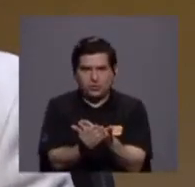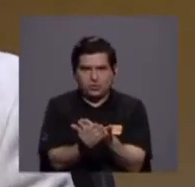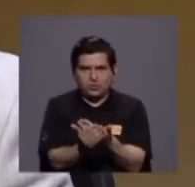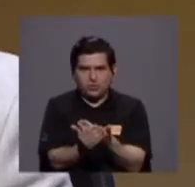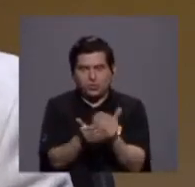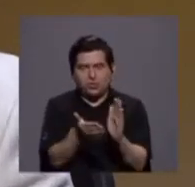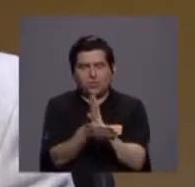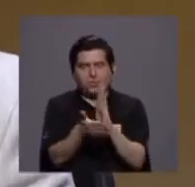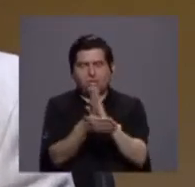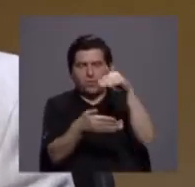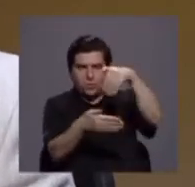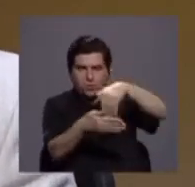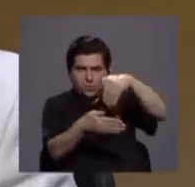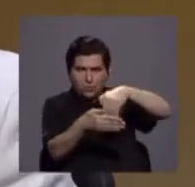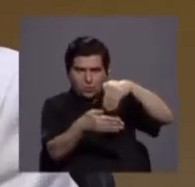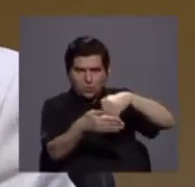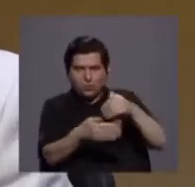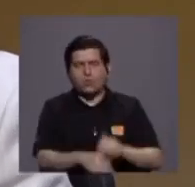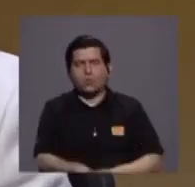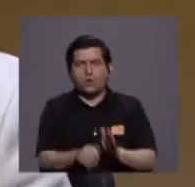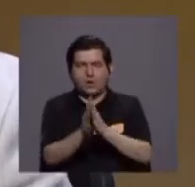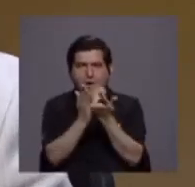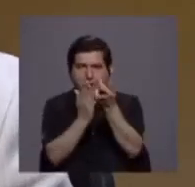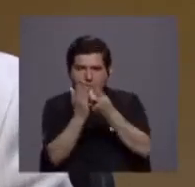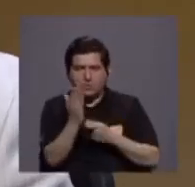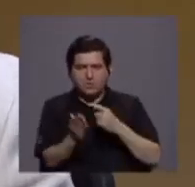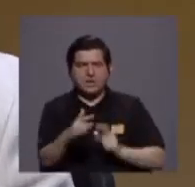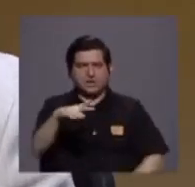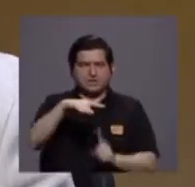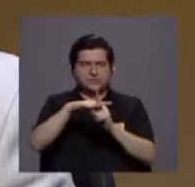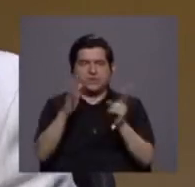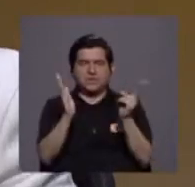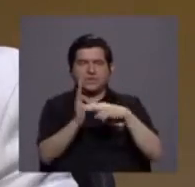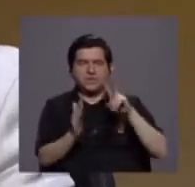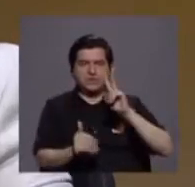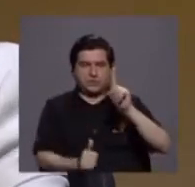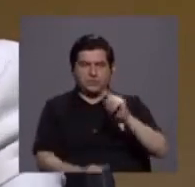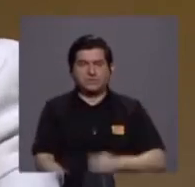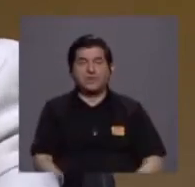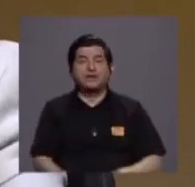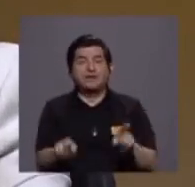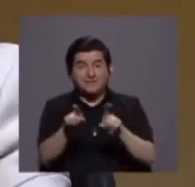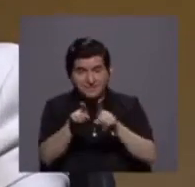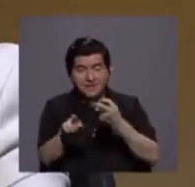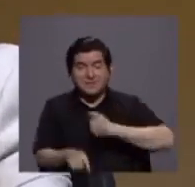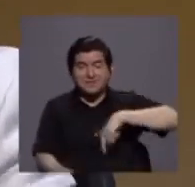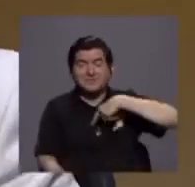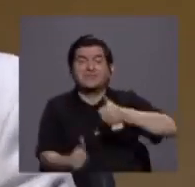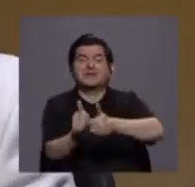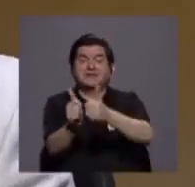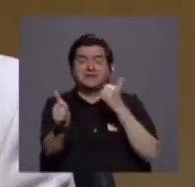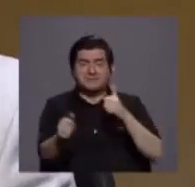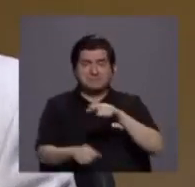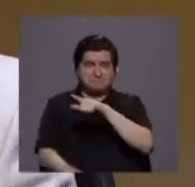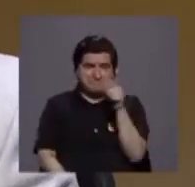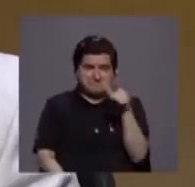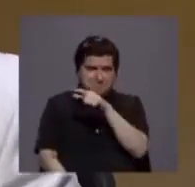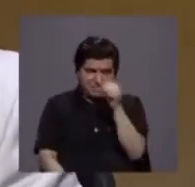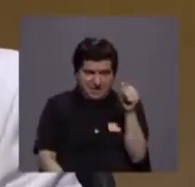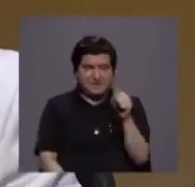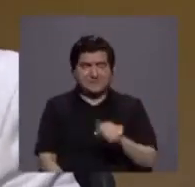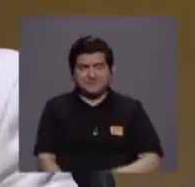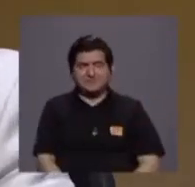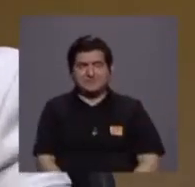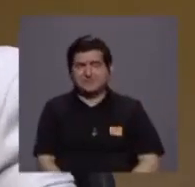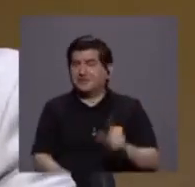a documentar en publicaciones académicas que saldrán en el año 2021, porque también tuvimos un atraso de varios meses en ese sentido,